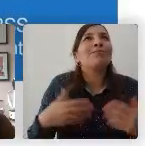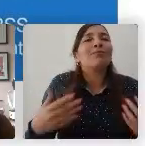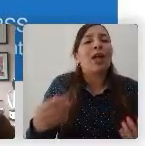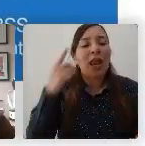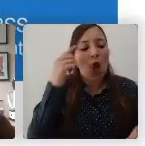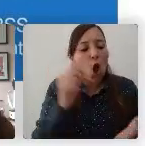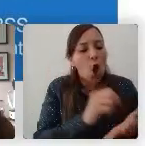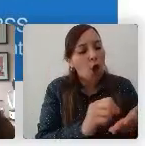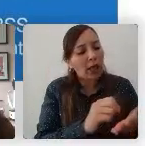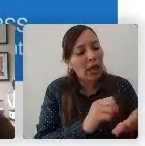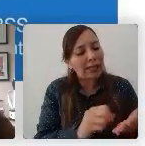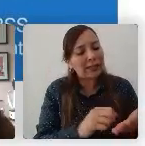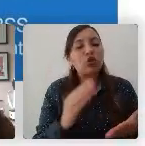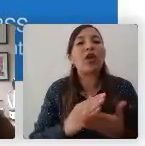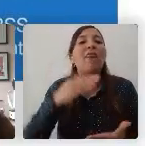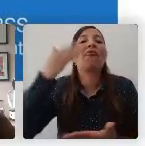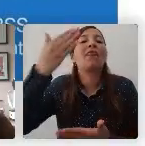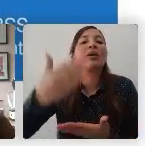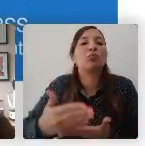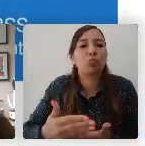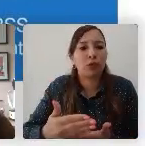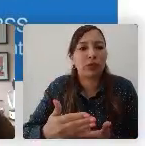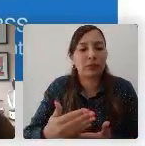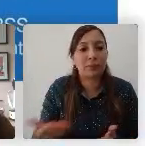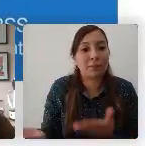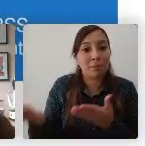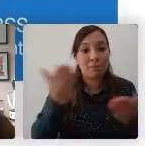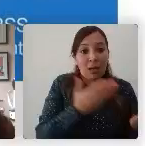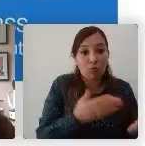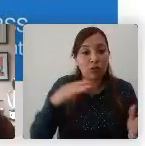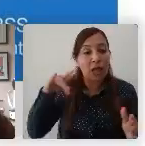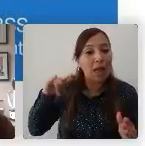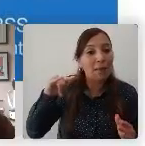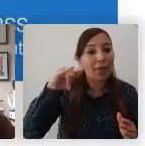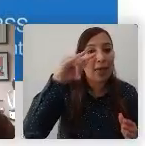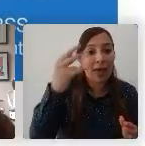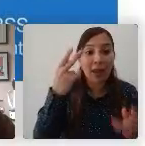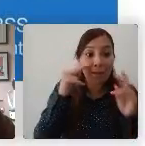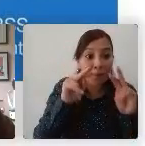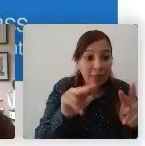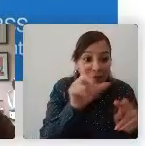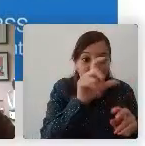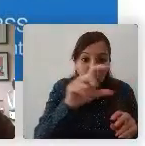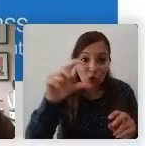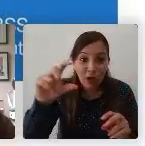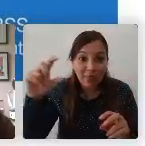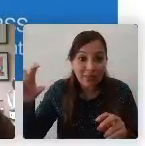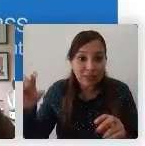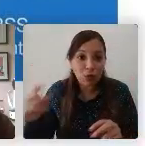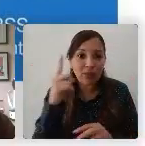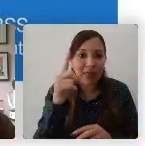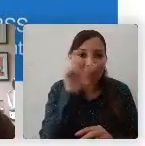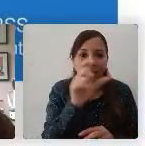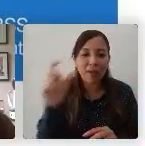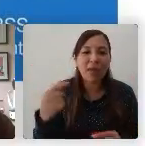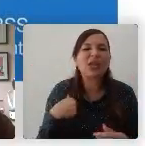y lo que es posterior al viaje nos vamos a viajar un poco con ella a través de estas láminas primero cómo se